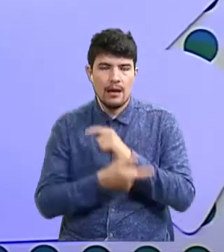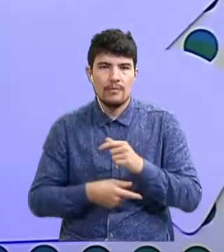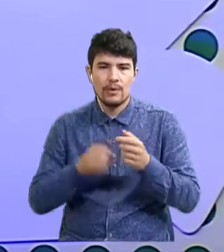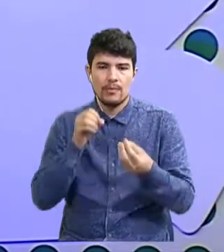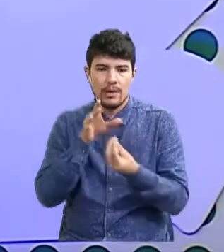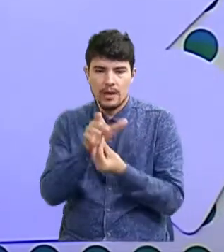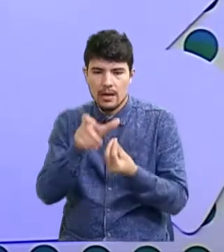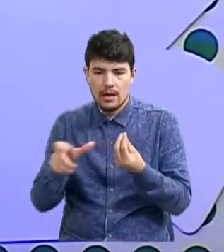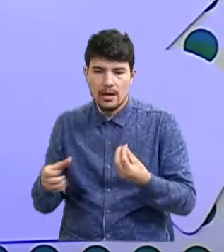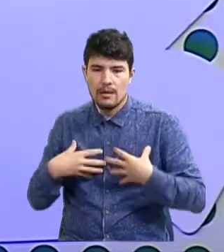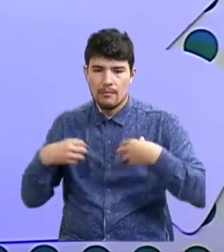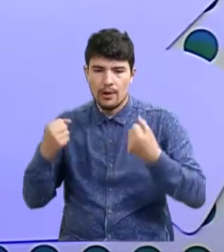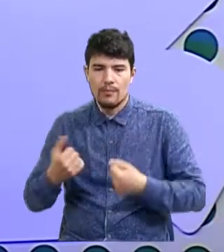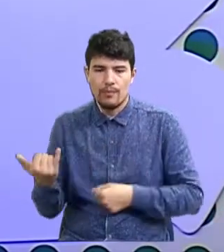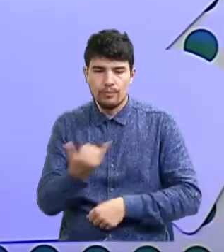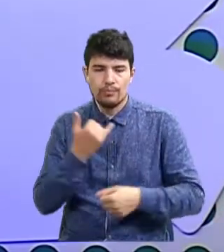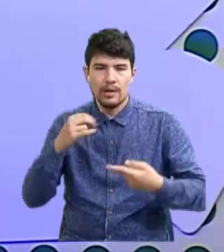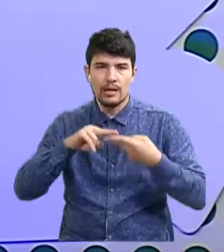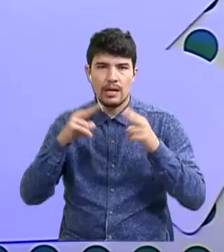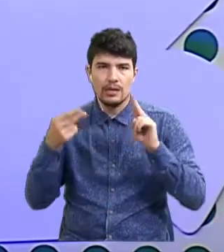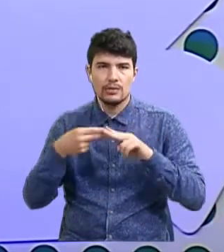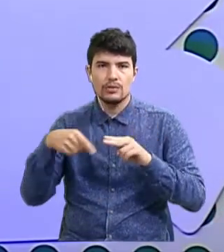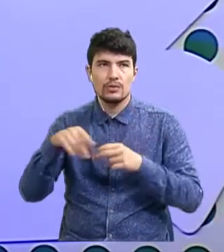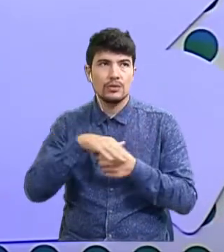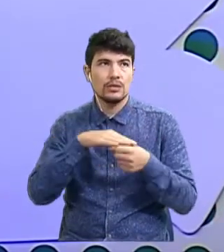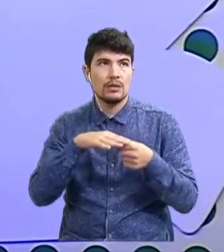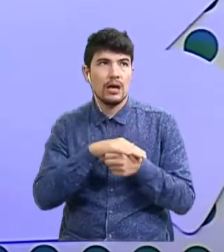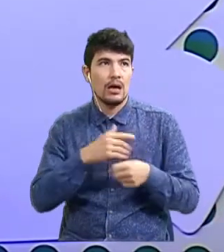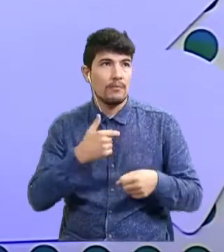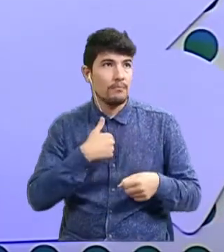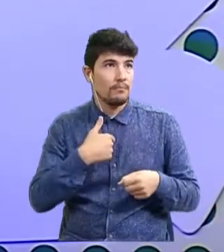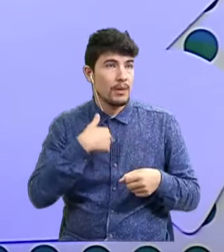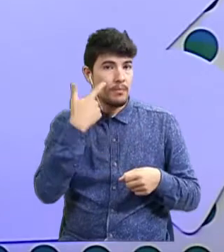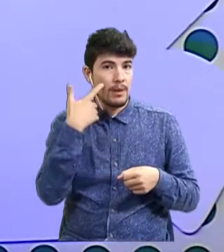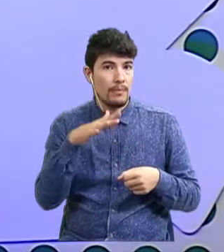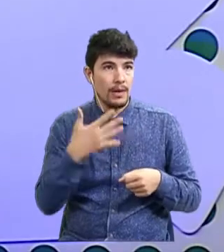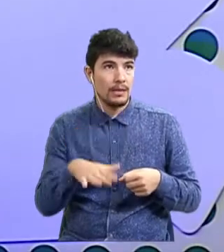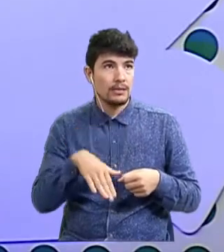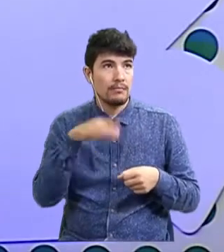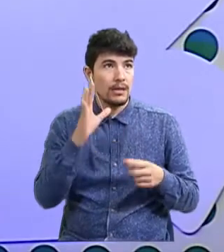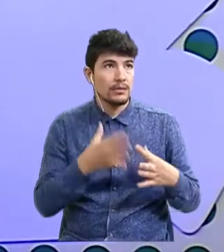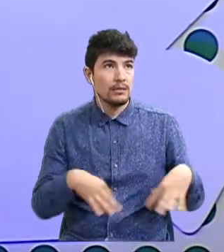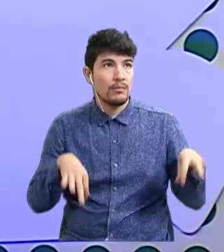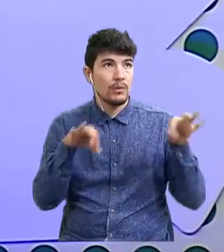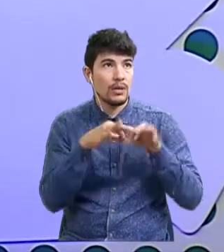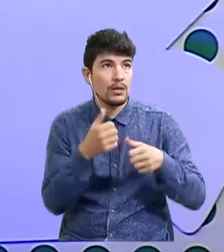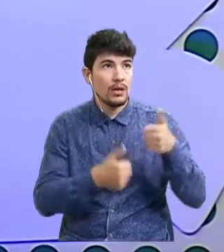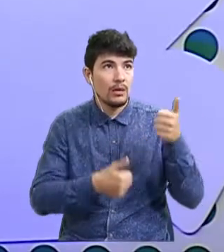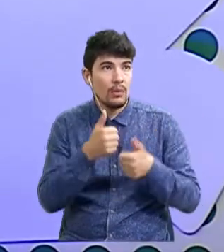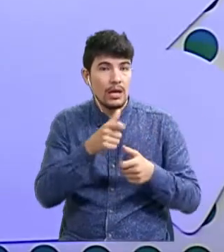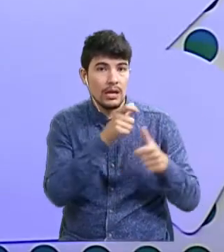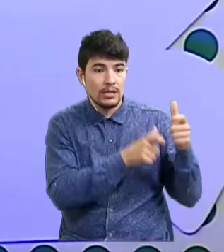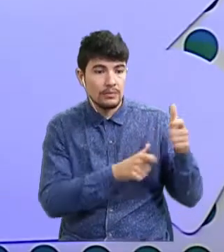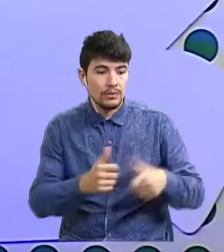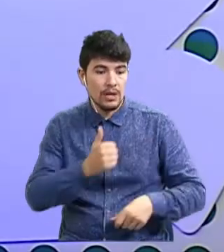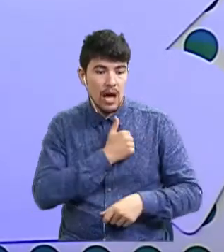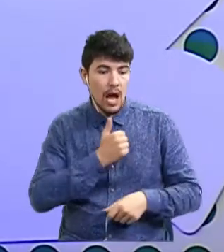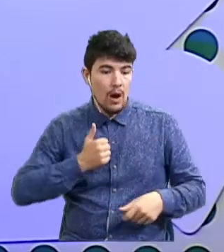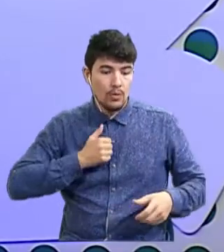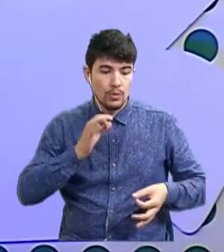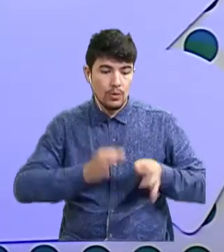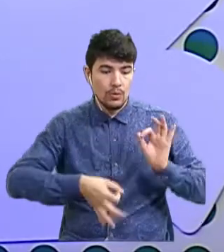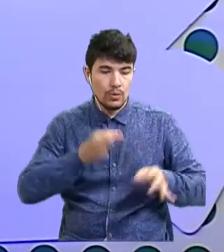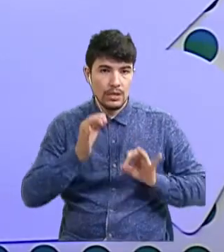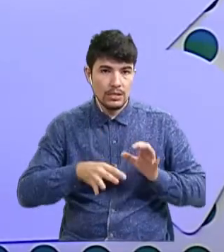cuanto a bienes, en cuanto a todo lo que tiene que ver con esa situación. A mí me parece que lo importante es que la autonomía de la justicia